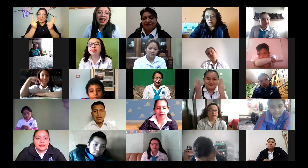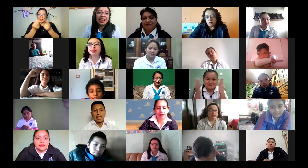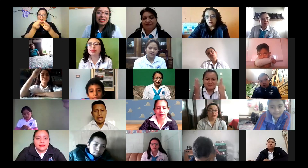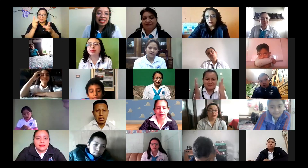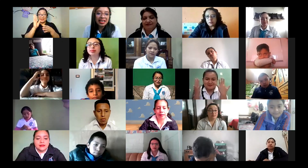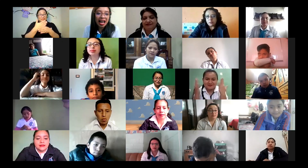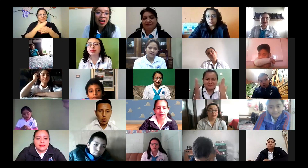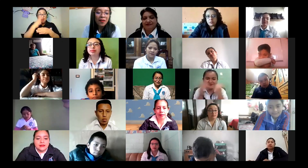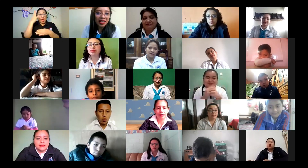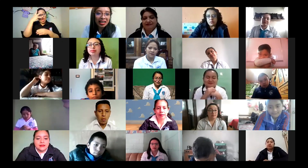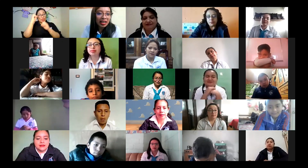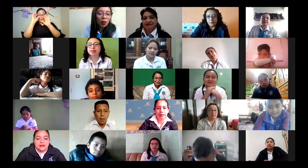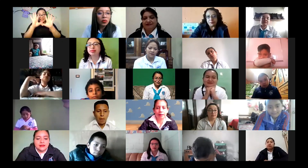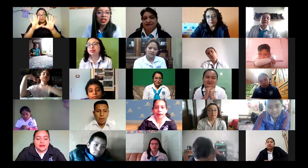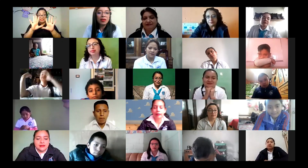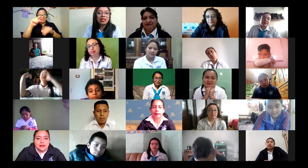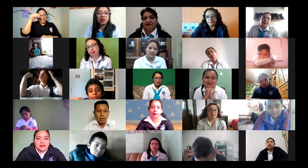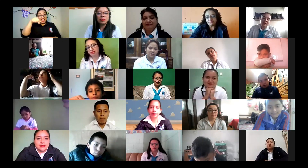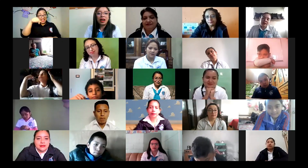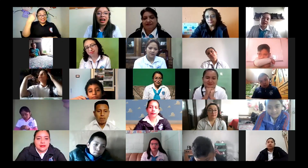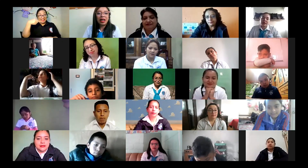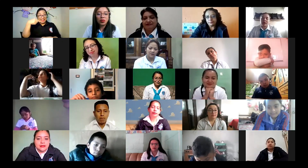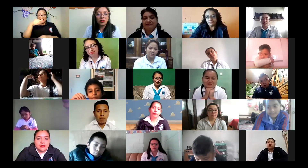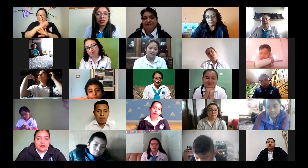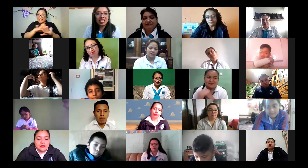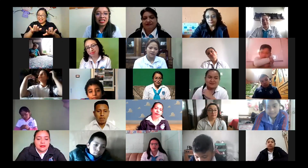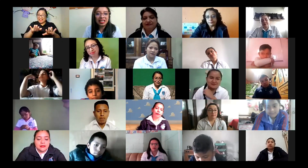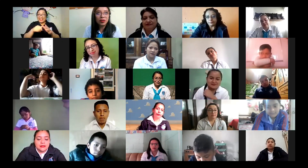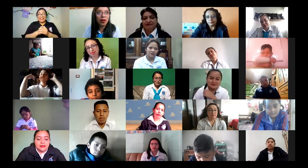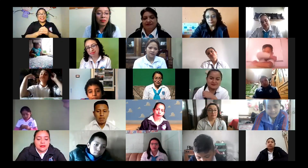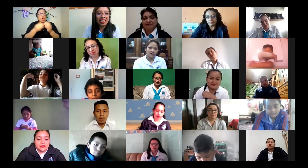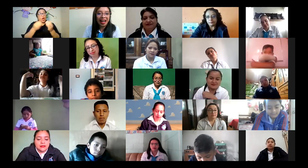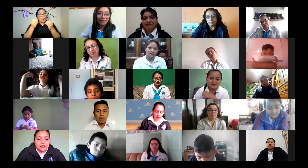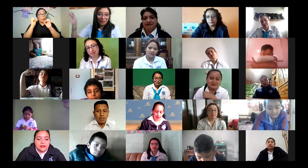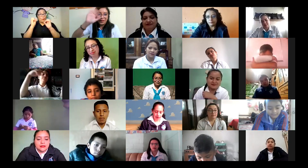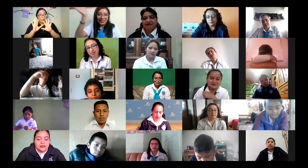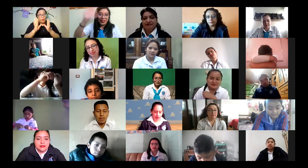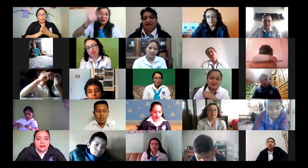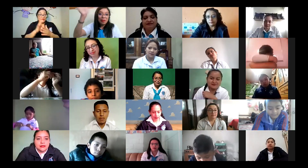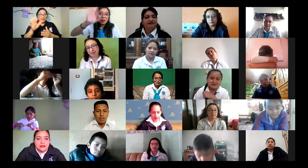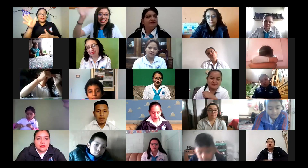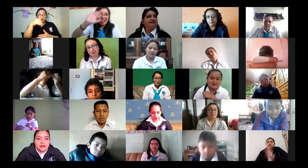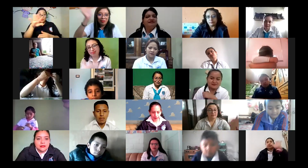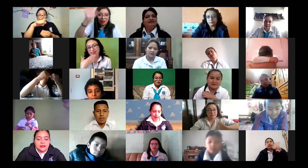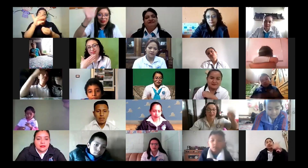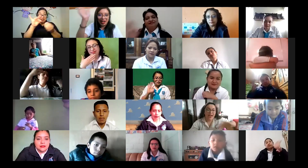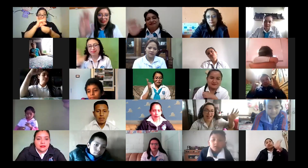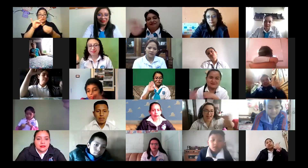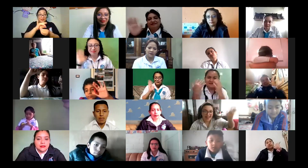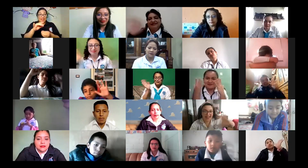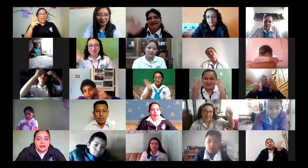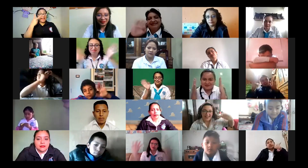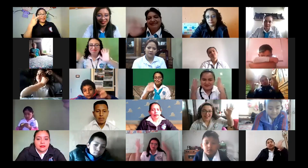les bendiga y que este día finalice con muchas bendiciones para cada uno de ustedes y de su familia. Nos vemos hasta la